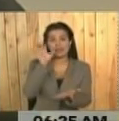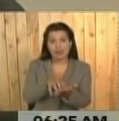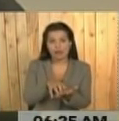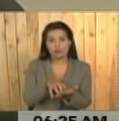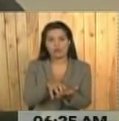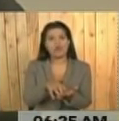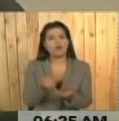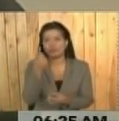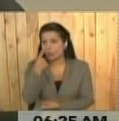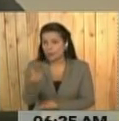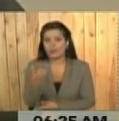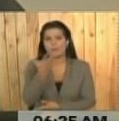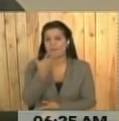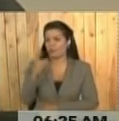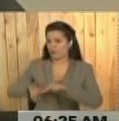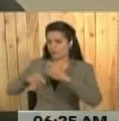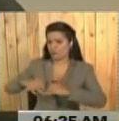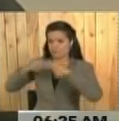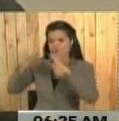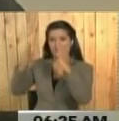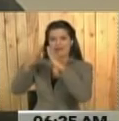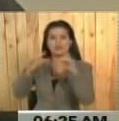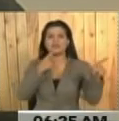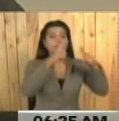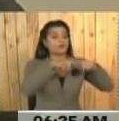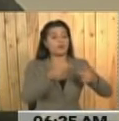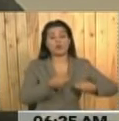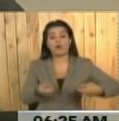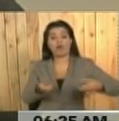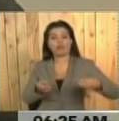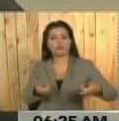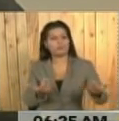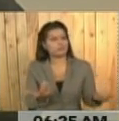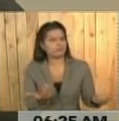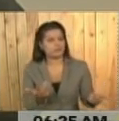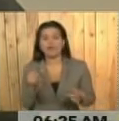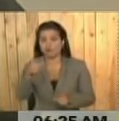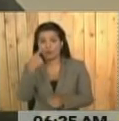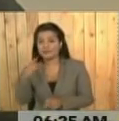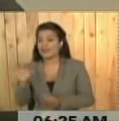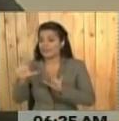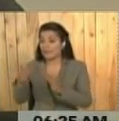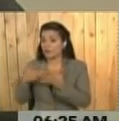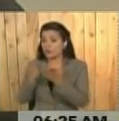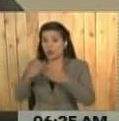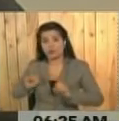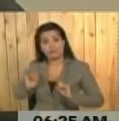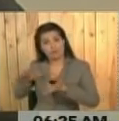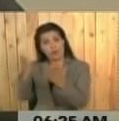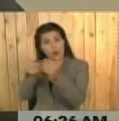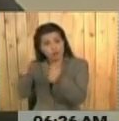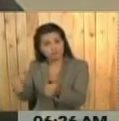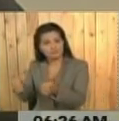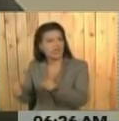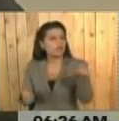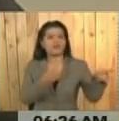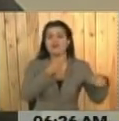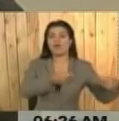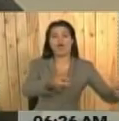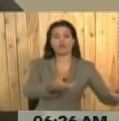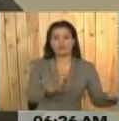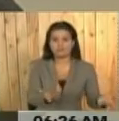cuando no ve la construcción de viviendas no cuando uno ve que hoy se incorporan 10 millones de niños a las escuelas cuando uno ve que que las personas